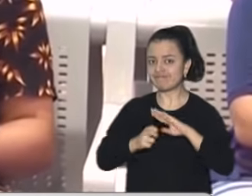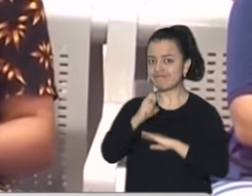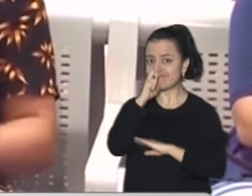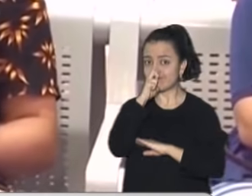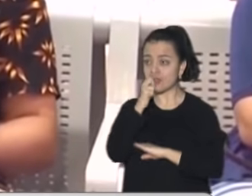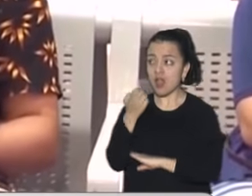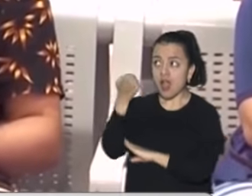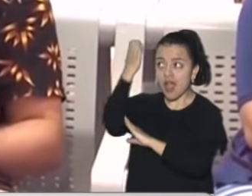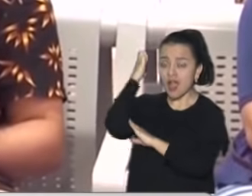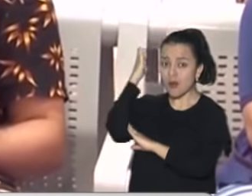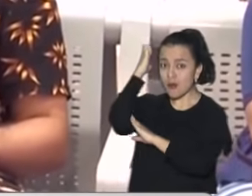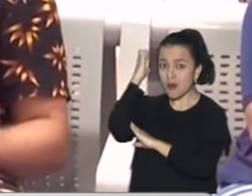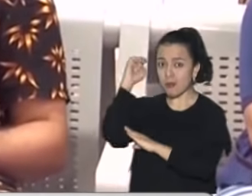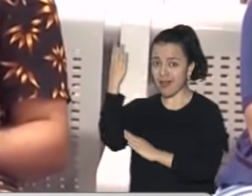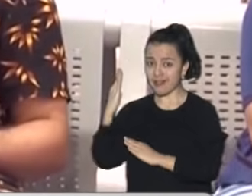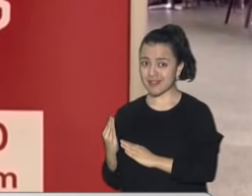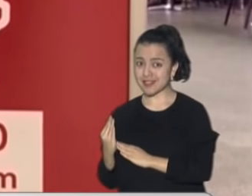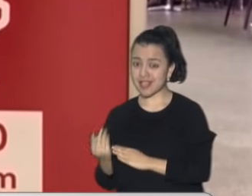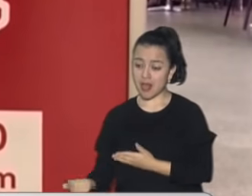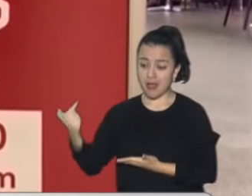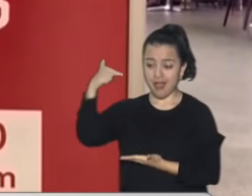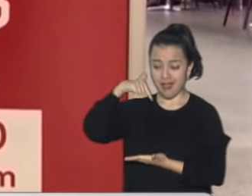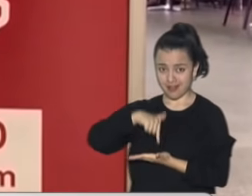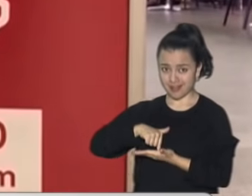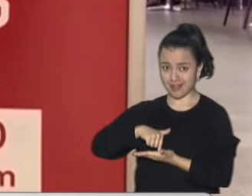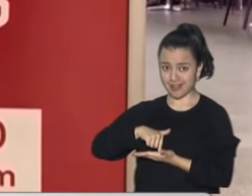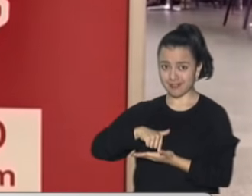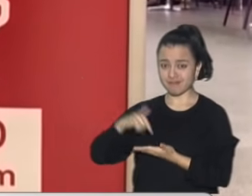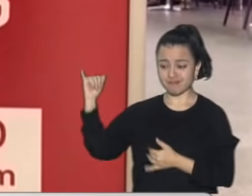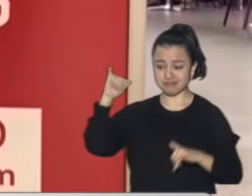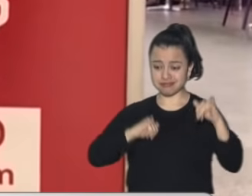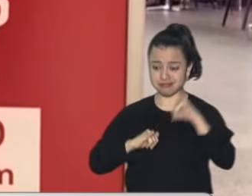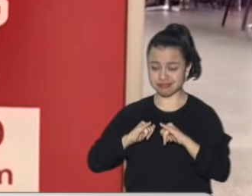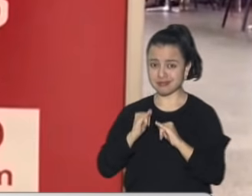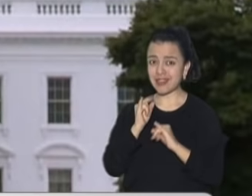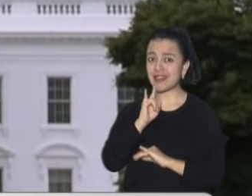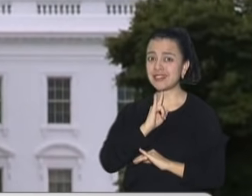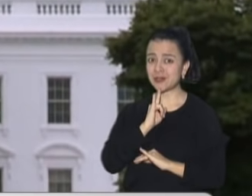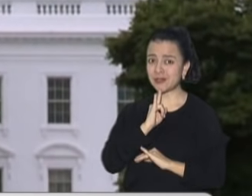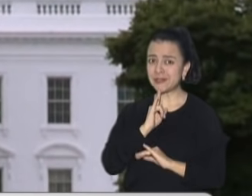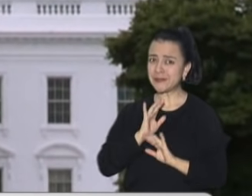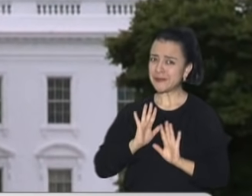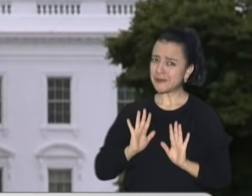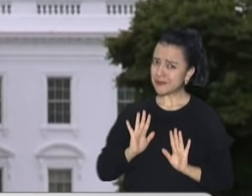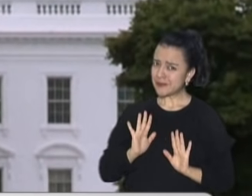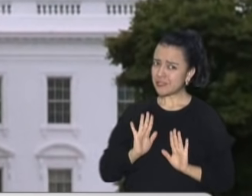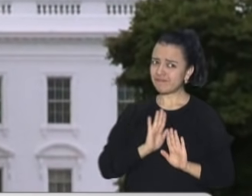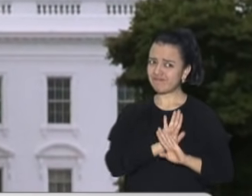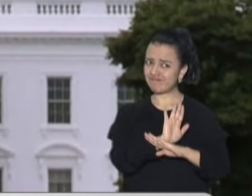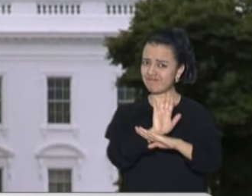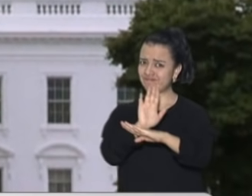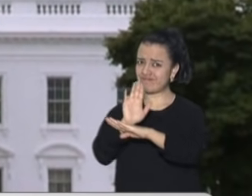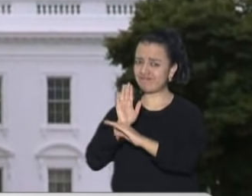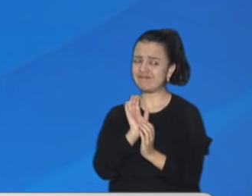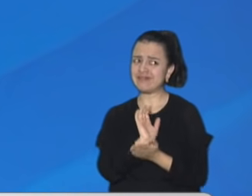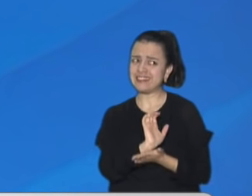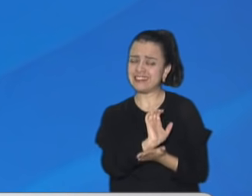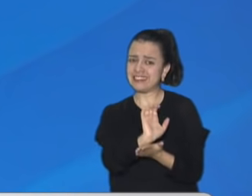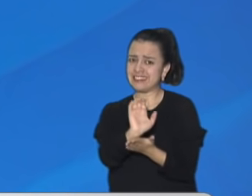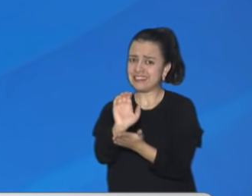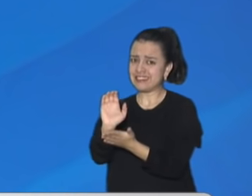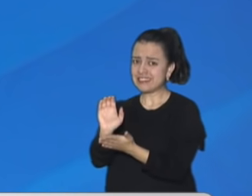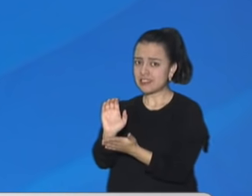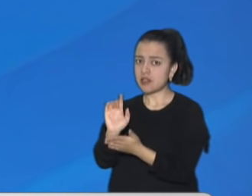impuestas a comienzos de 2020 para contener el avance del coronavirus. Sin embargo, el equipo de transición del presidente electo